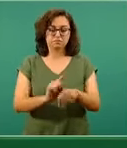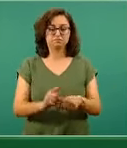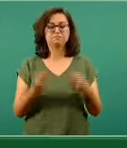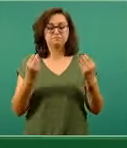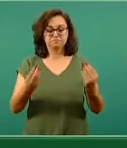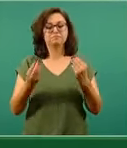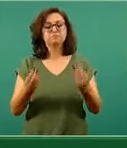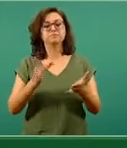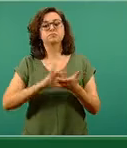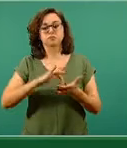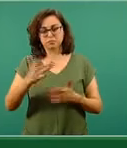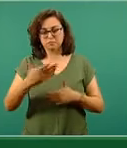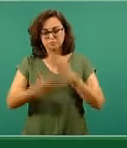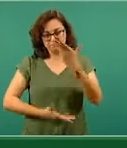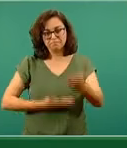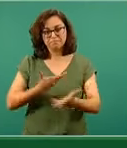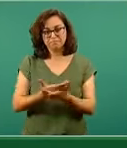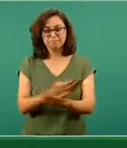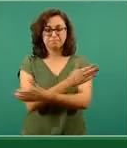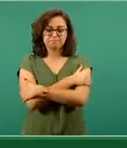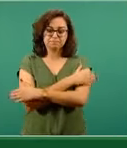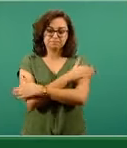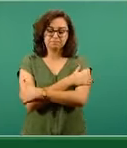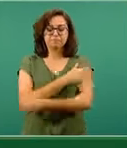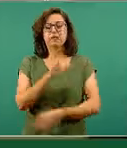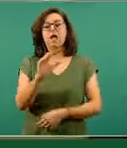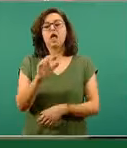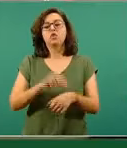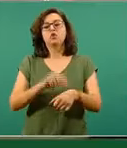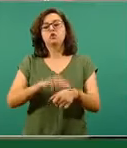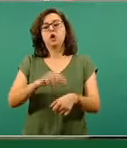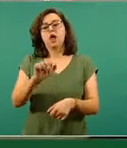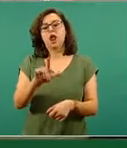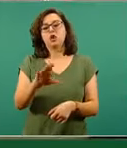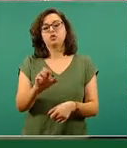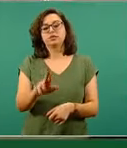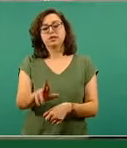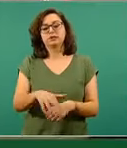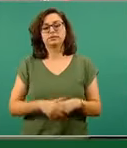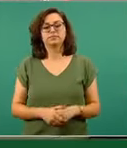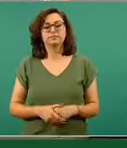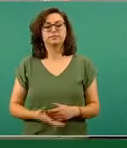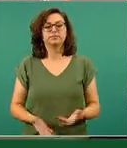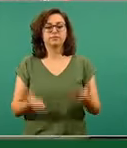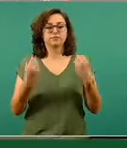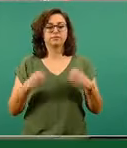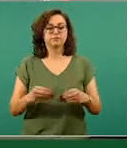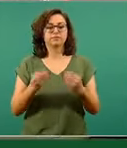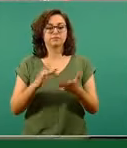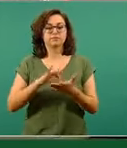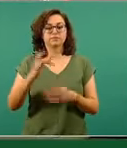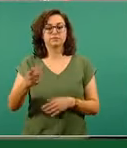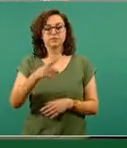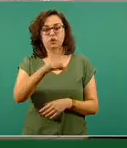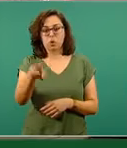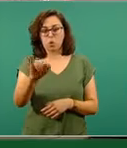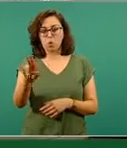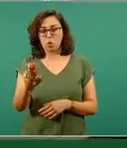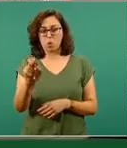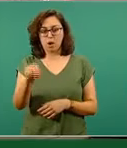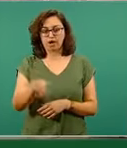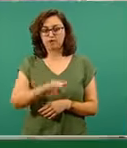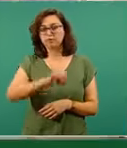muchísimas gracias. También ahí estamos a sus horas. Un abrazo, doctor Alcocer. Muchas gracias, Daniel. Vamos a darle la palabra a Juan Hernández y enseguida a usted, por